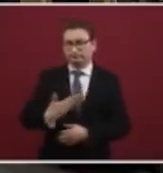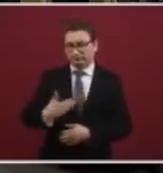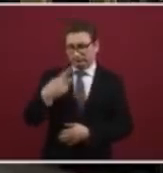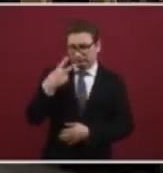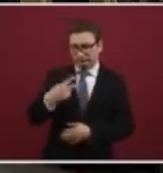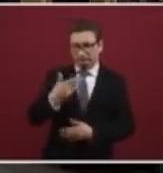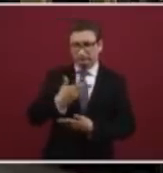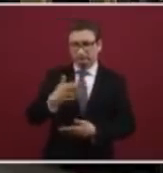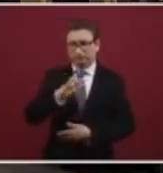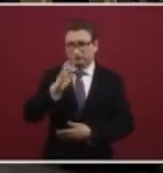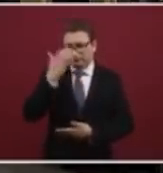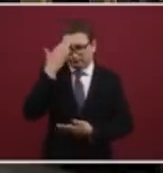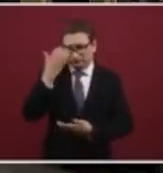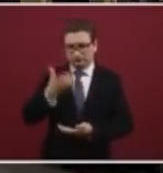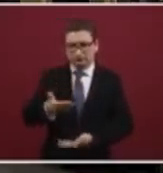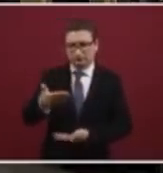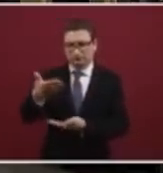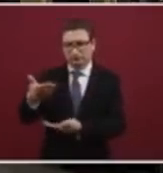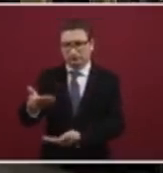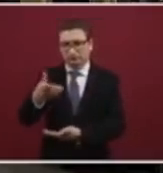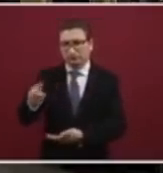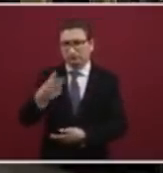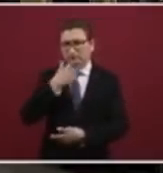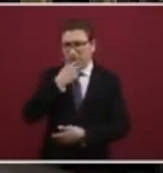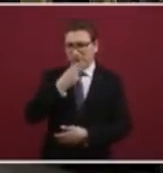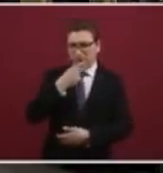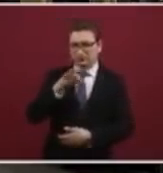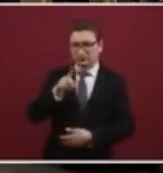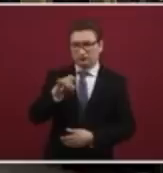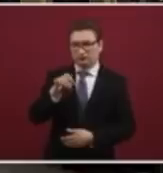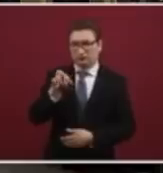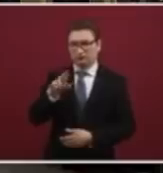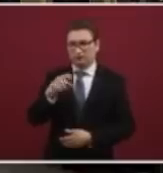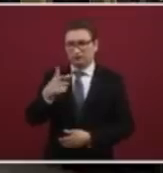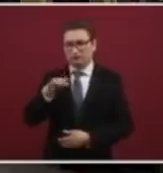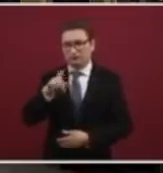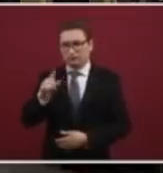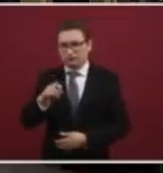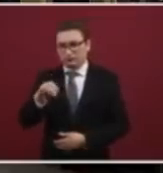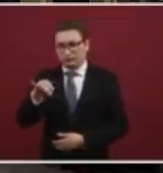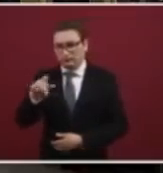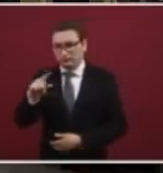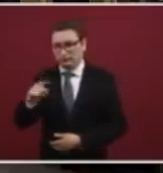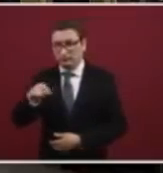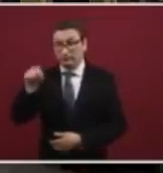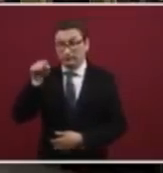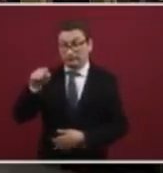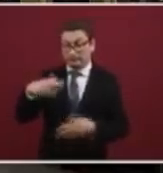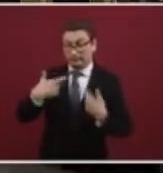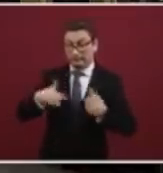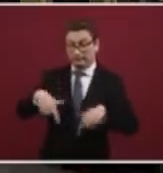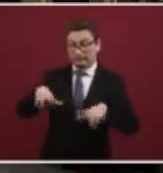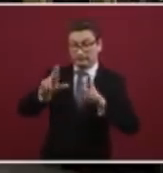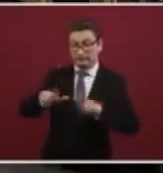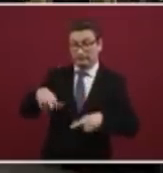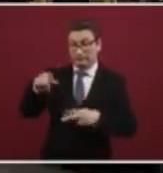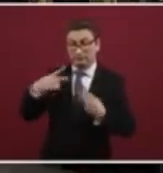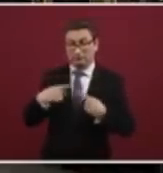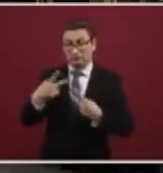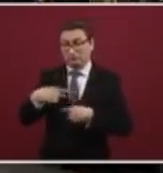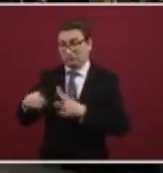entrega de un reconocimiento al señor fernando rodríguez miaja decano representante de los exiliados españoles en mexico